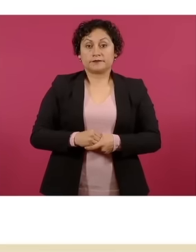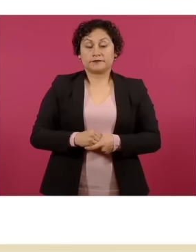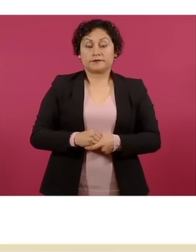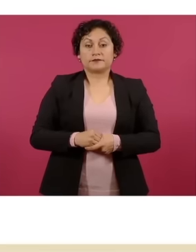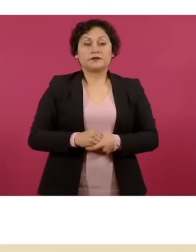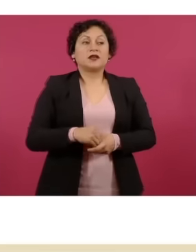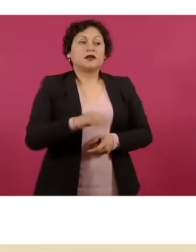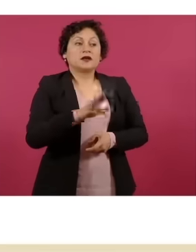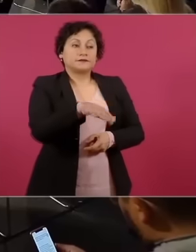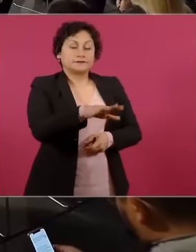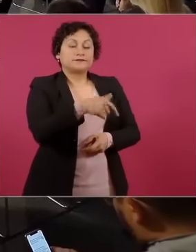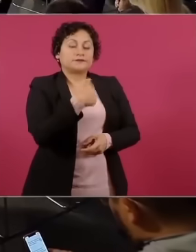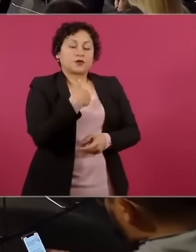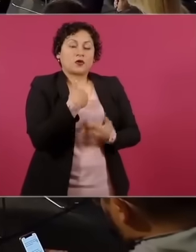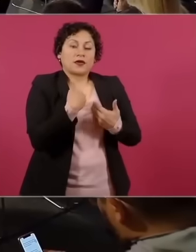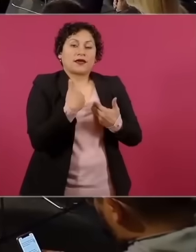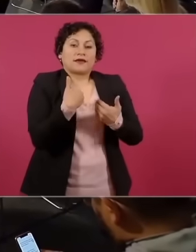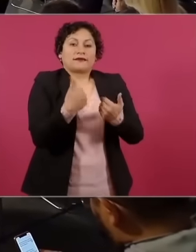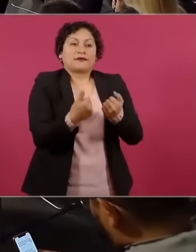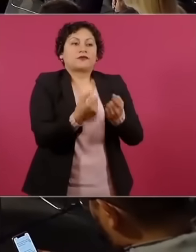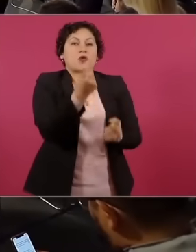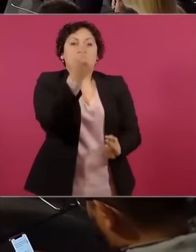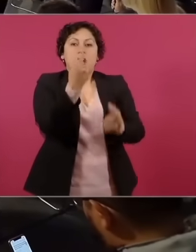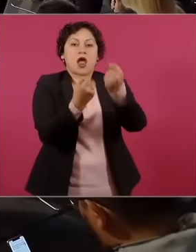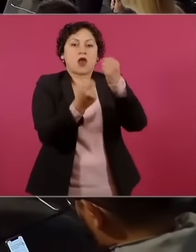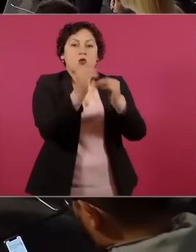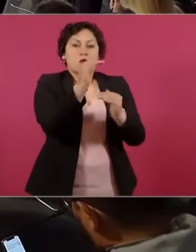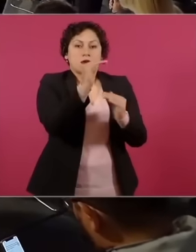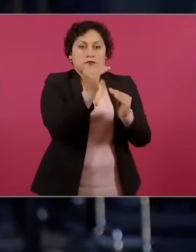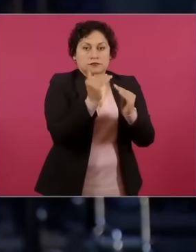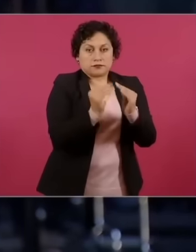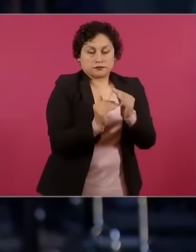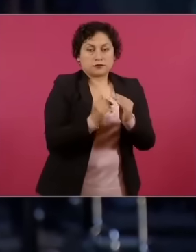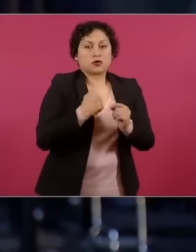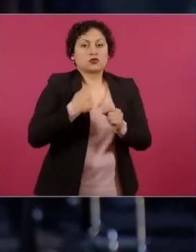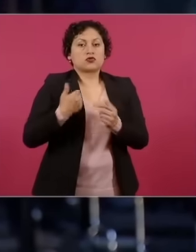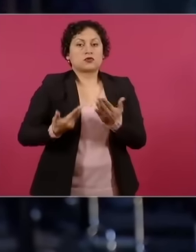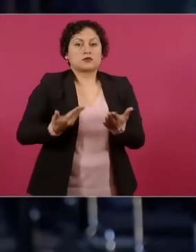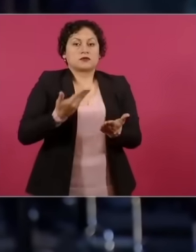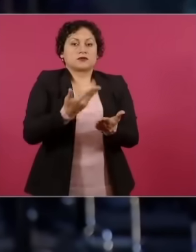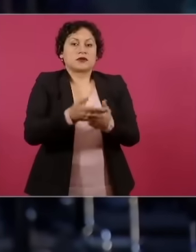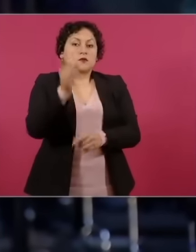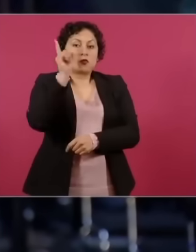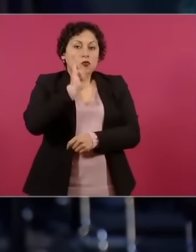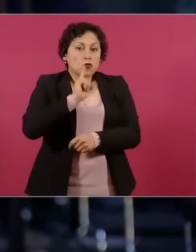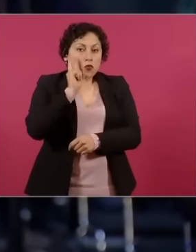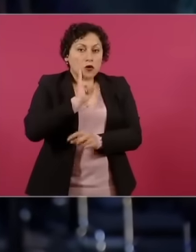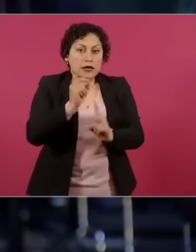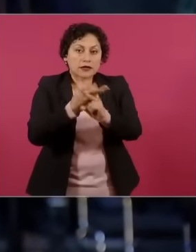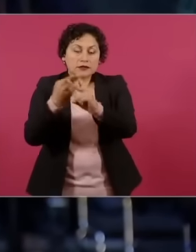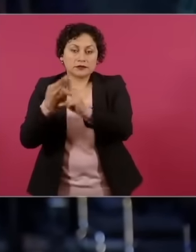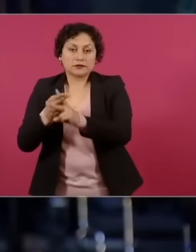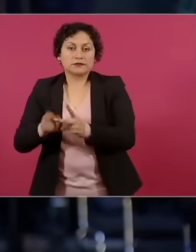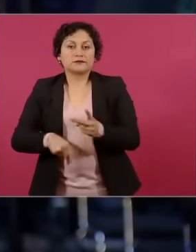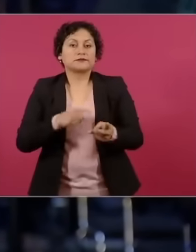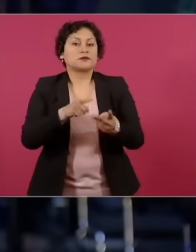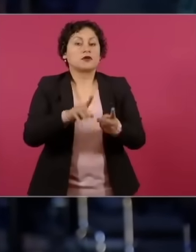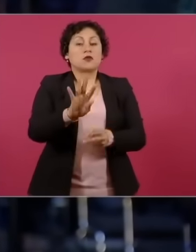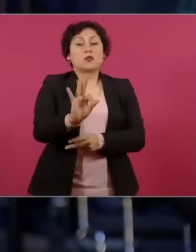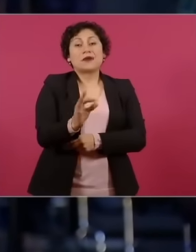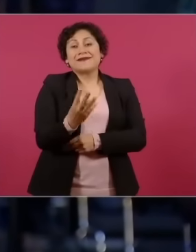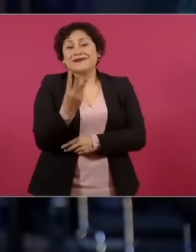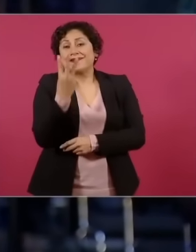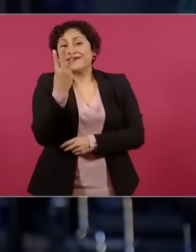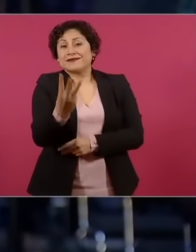Entiendo que ciertas cifras han bajado. Yo le presentaba el caso de los feminicidios, el caso de 43 periodistas, señor presidente, que han muerto durante